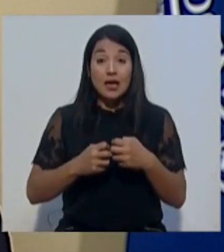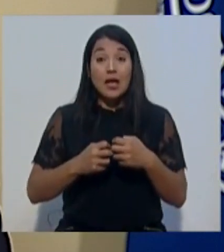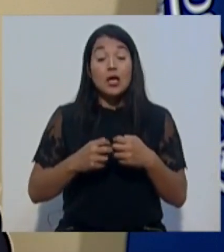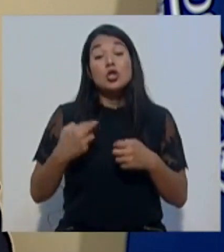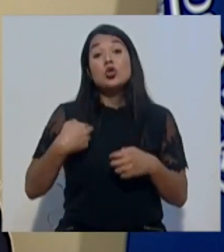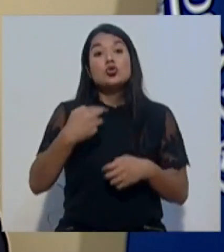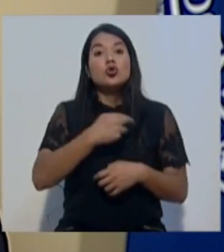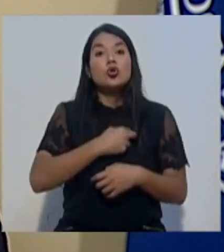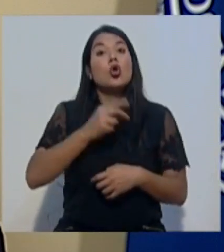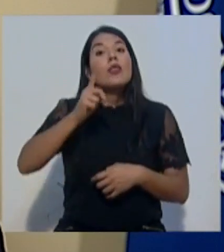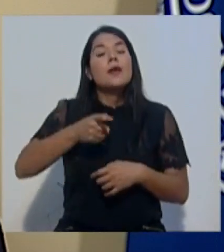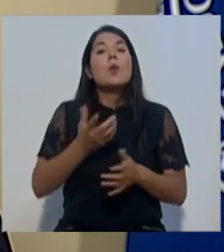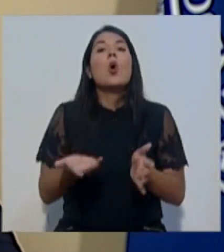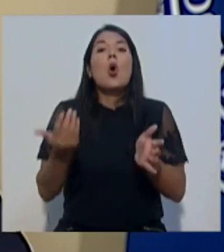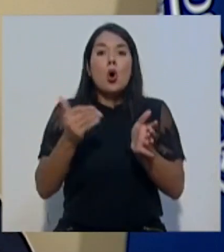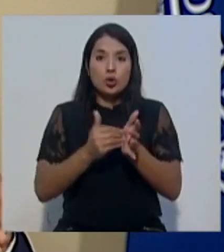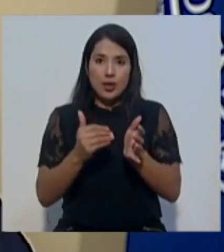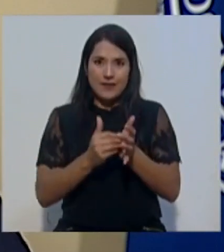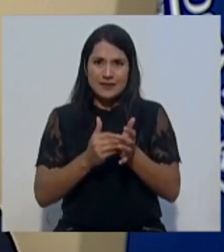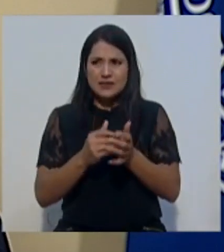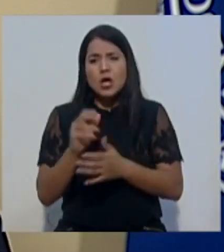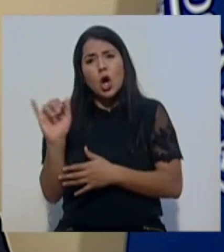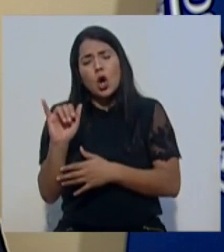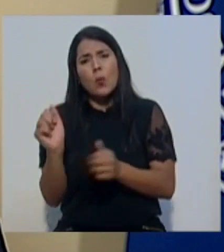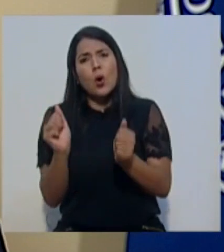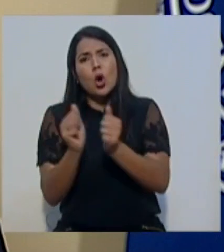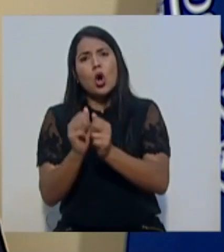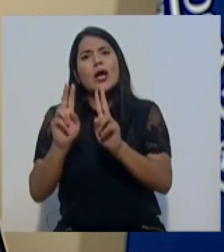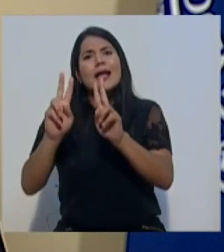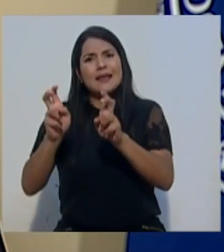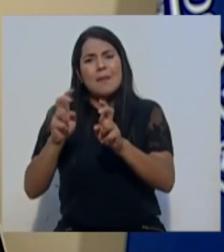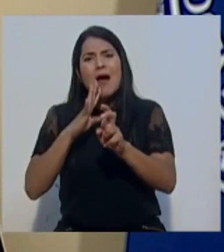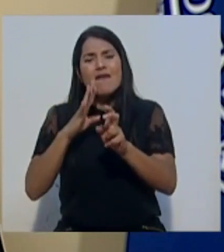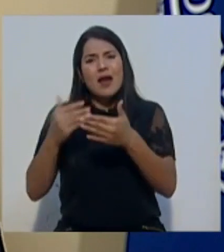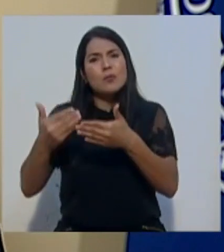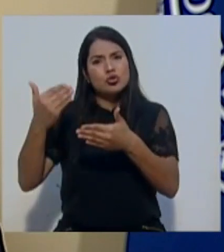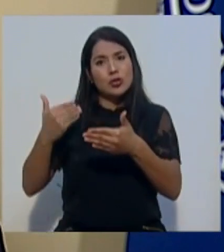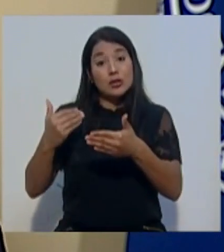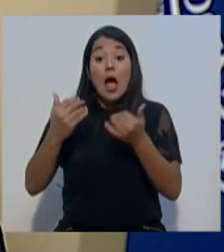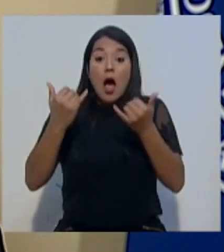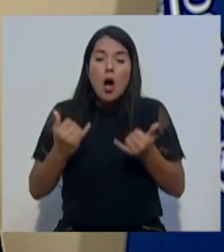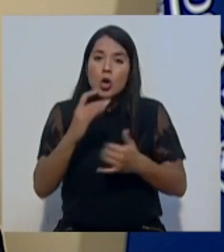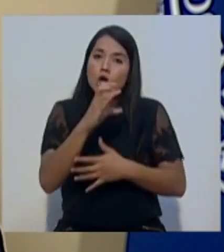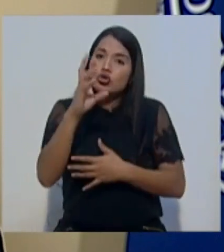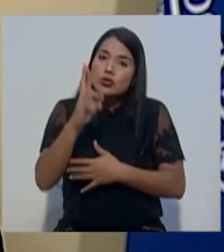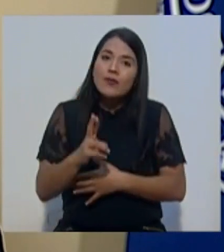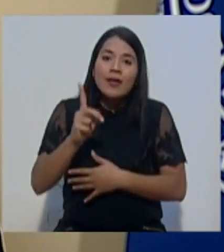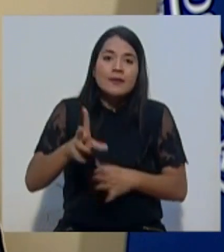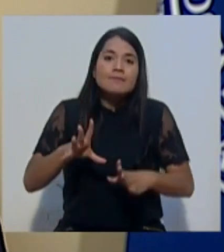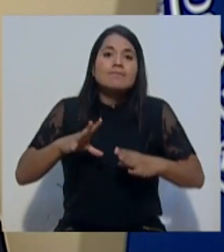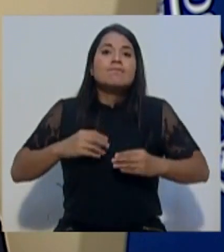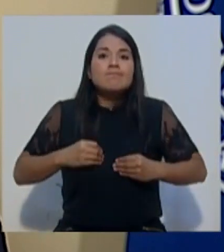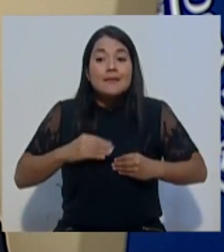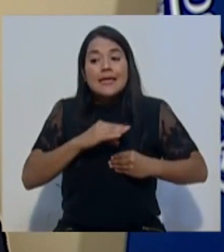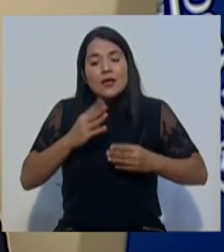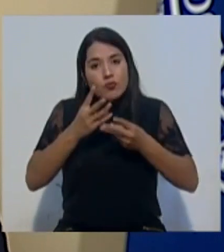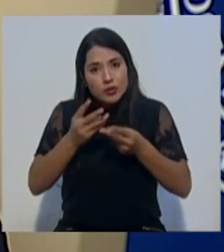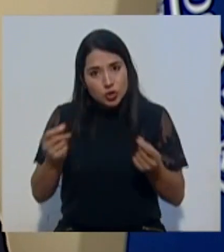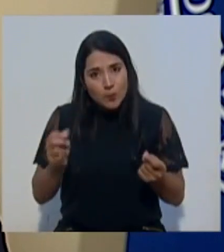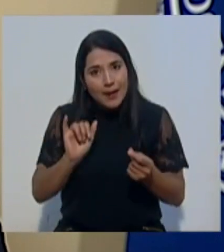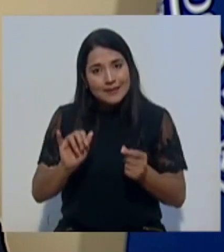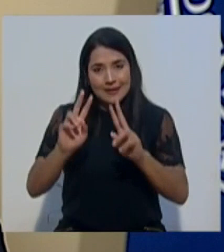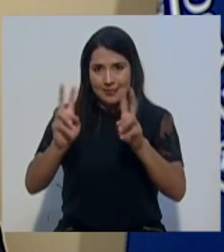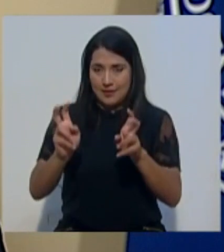nosotros nos toca nuevamente, igual que con el tema que antes hablábamos, hoy nos toca resolverlo. La